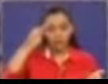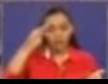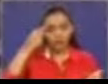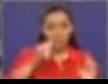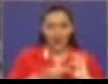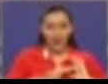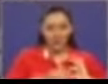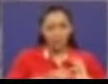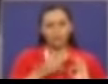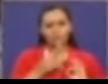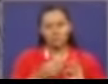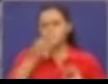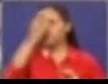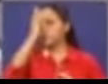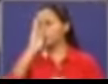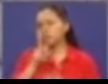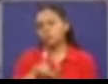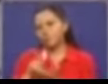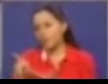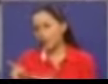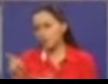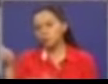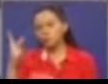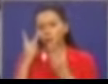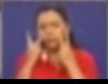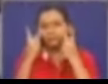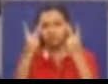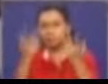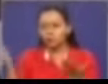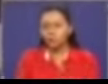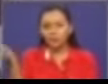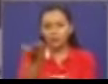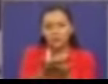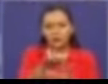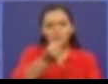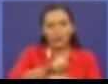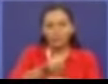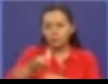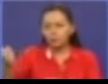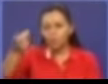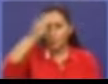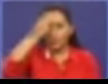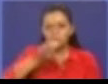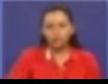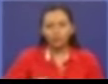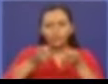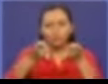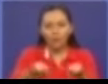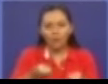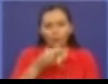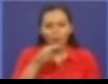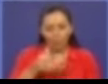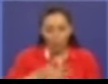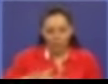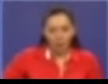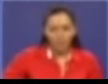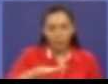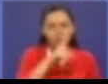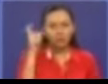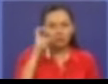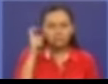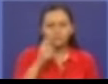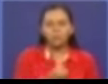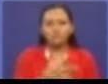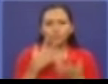Dios le pague a esta proyección, a esta decisión de trabajar por un pueblo necesitado que ha vivido